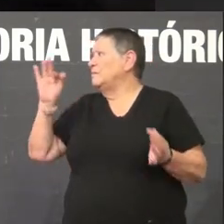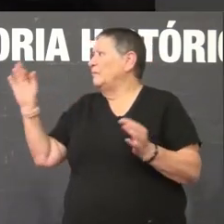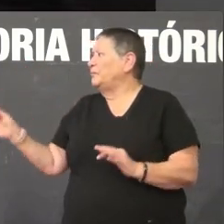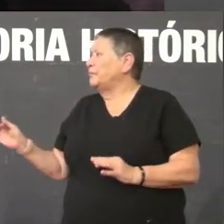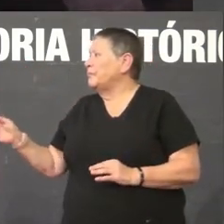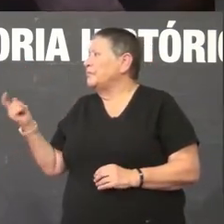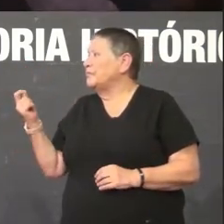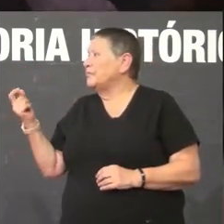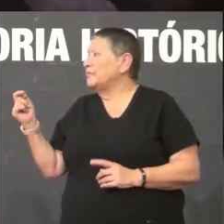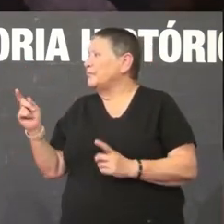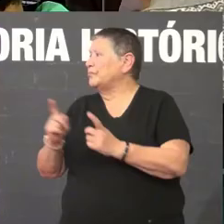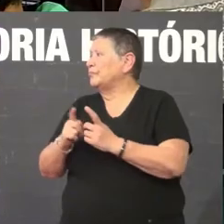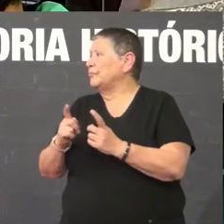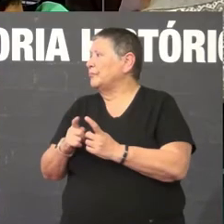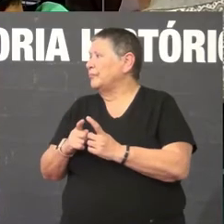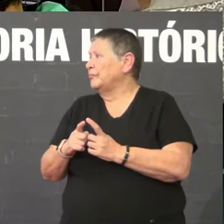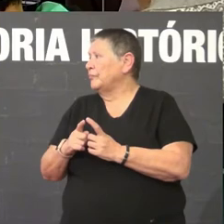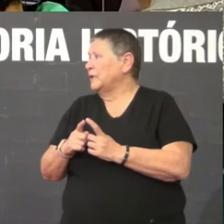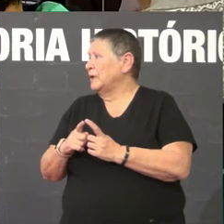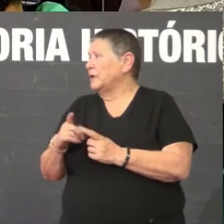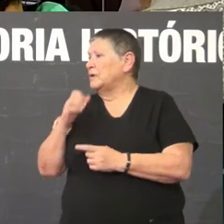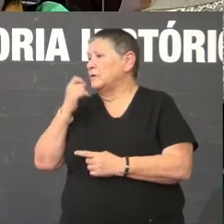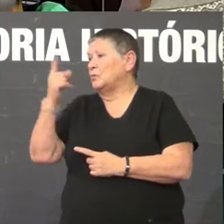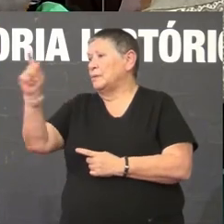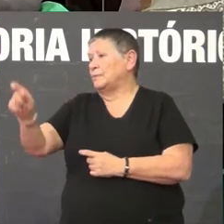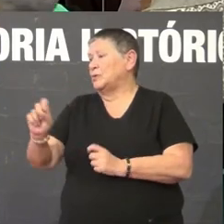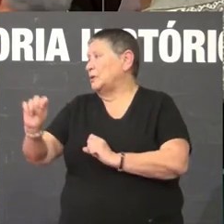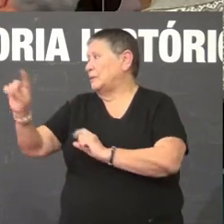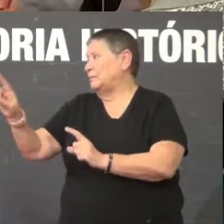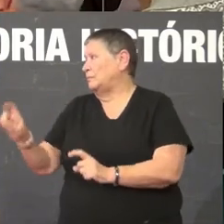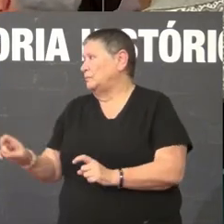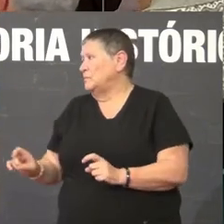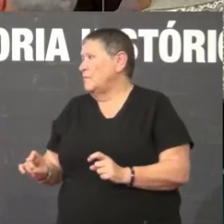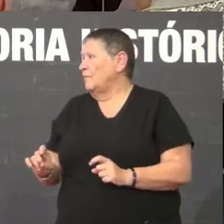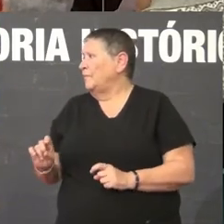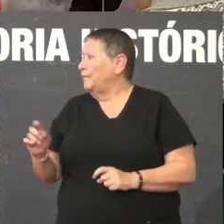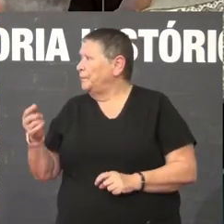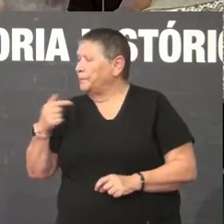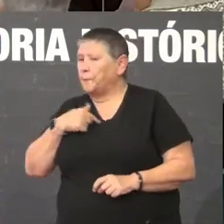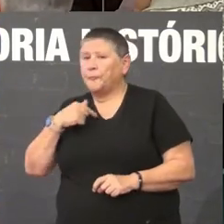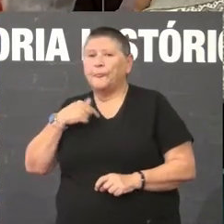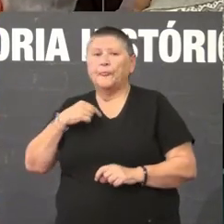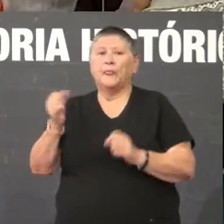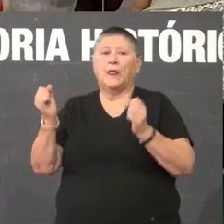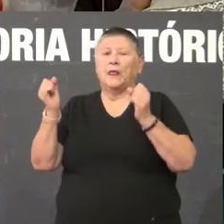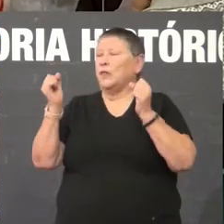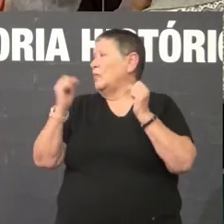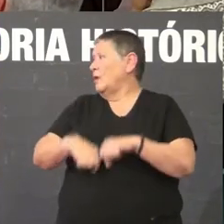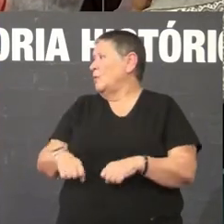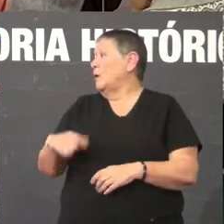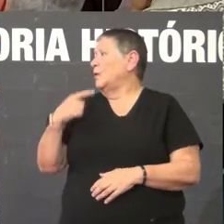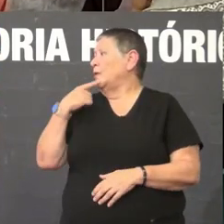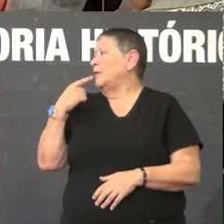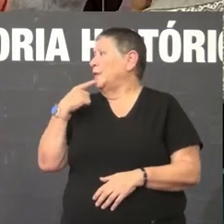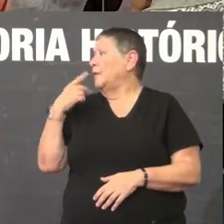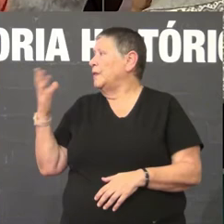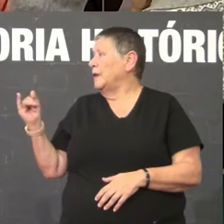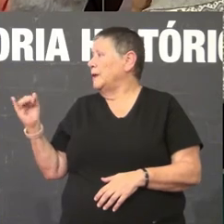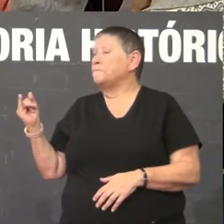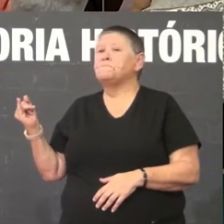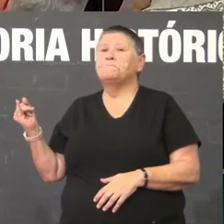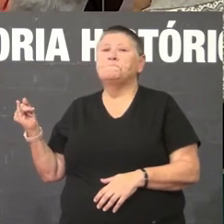moi rapidinho, porque queremos dar paso a unha pregunta que nos detemos. Sí. No, eu estou moi de acordo co que di Álex.